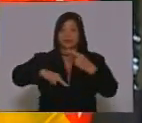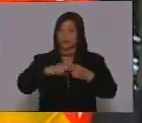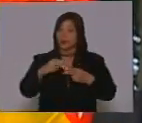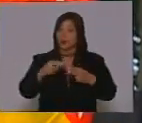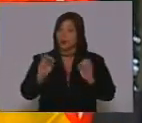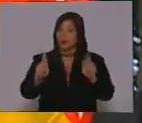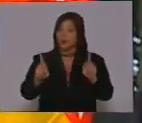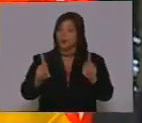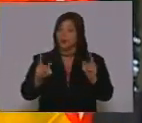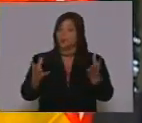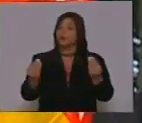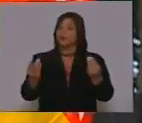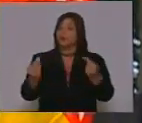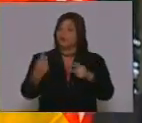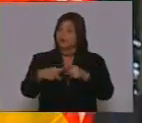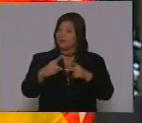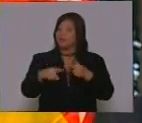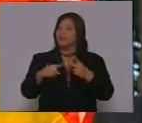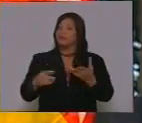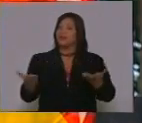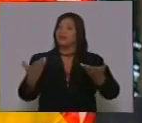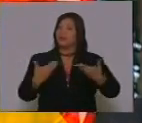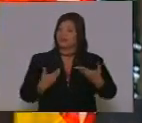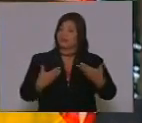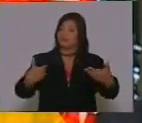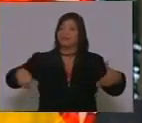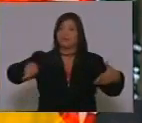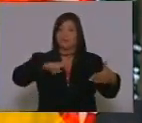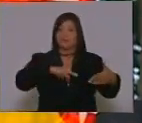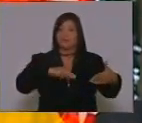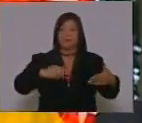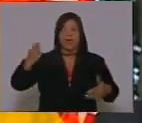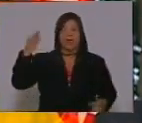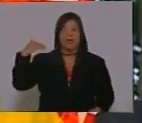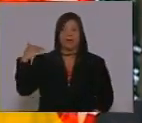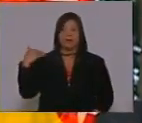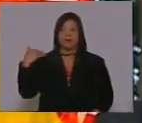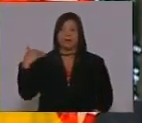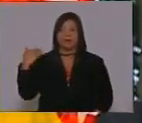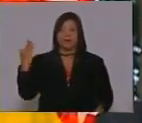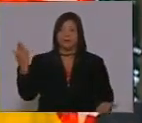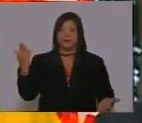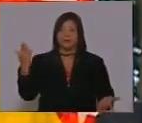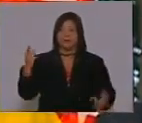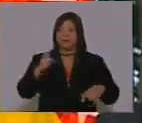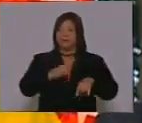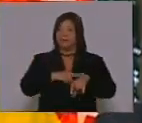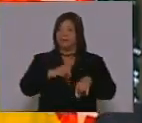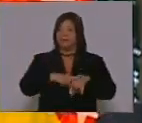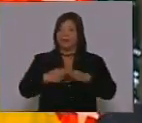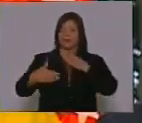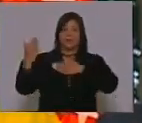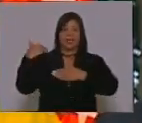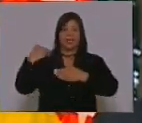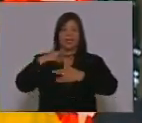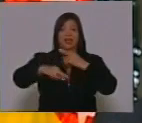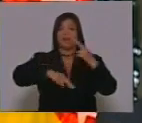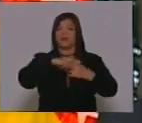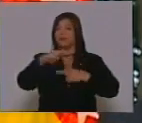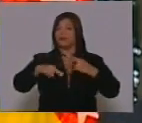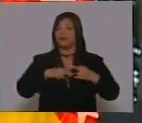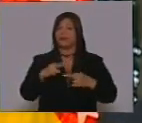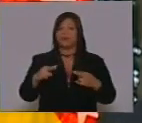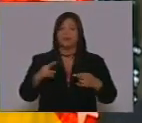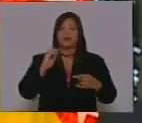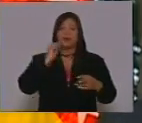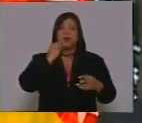oportunidad a tantos compañeros y compañeras. Antes, en los tiempos previos a la revolución, a los